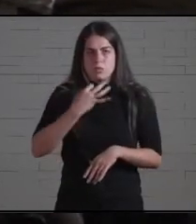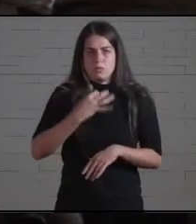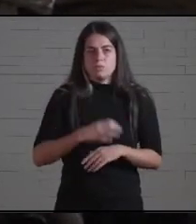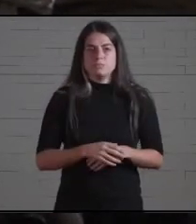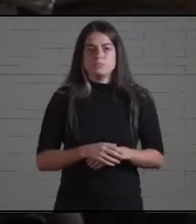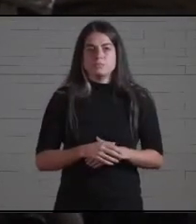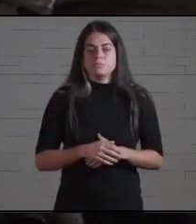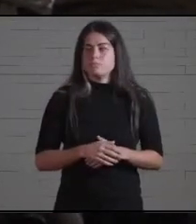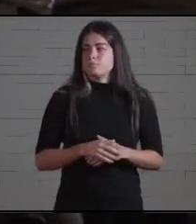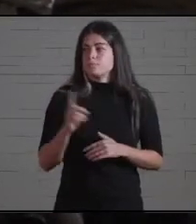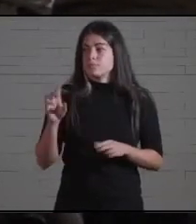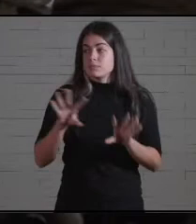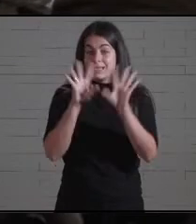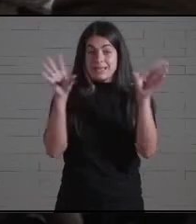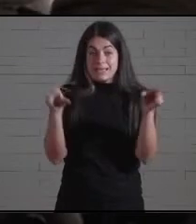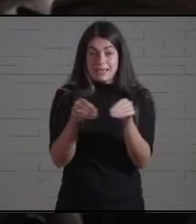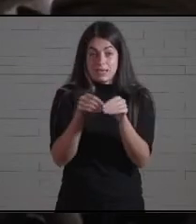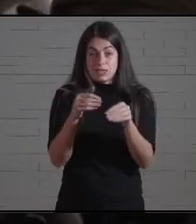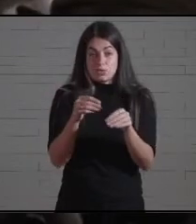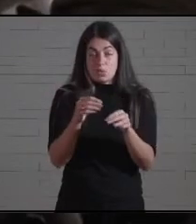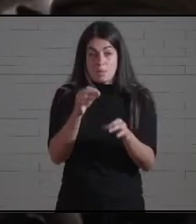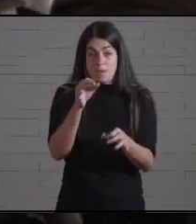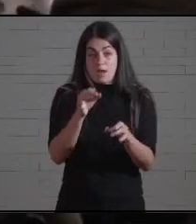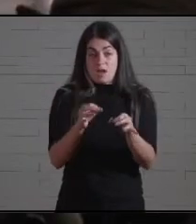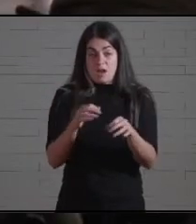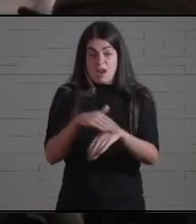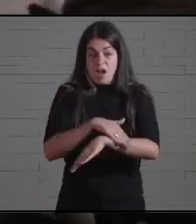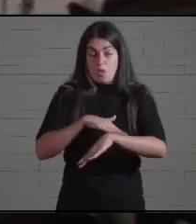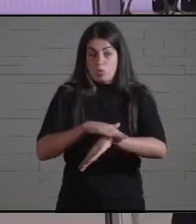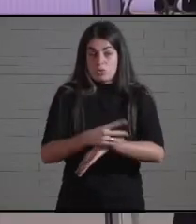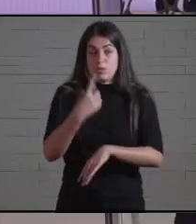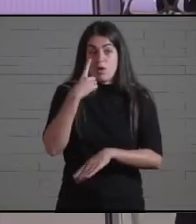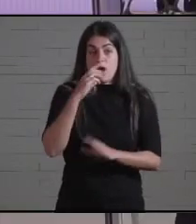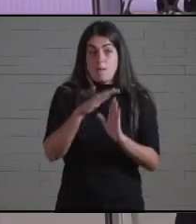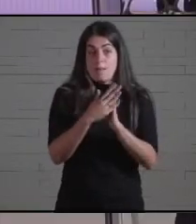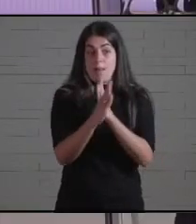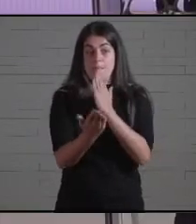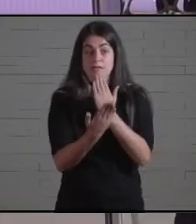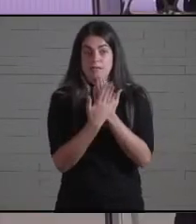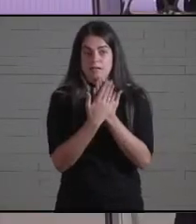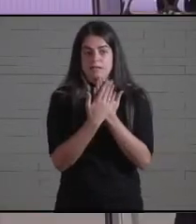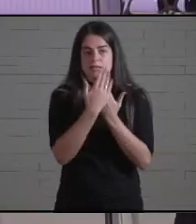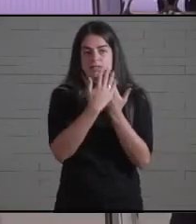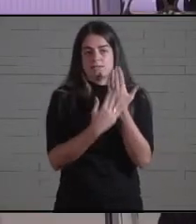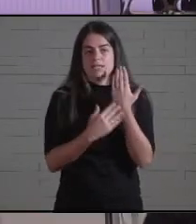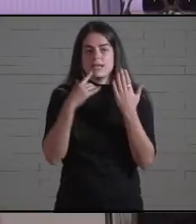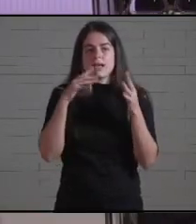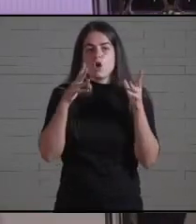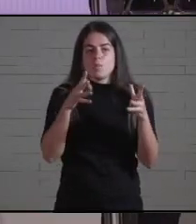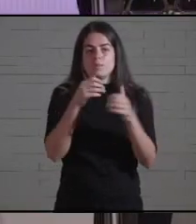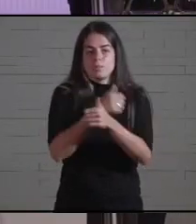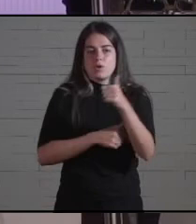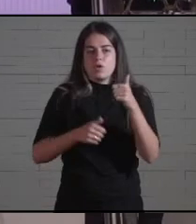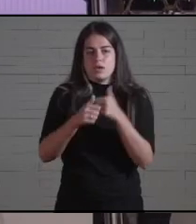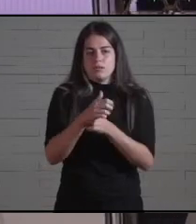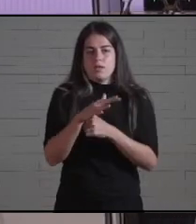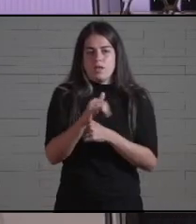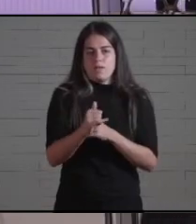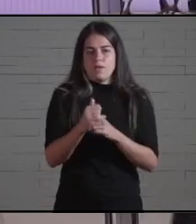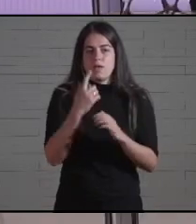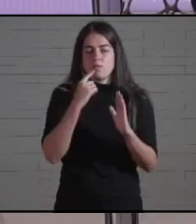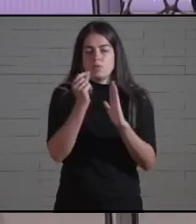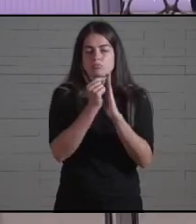tenéis en el resumen ejecutivo, en la parte de atrás, nuestras recomendaciones prioritarias. Tenemos un catálogo